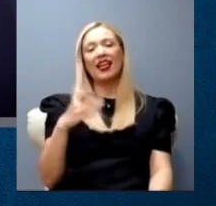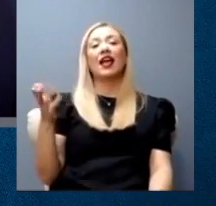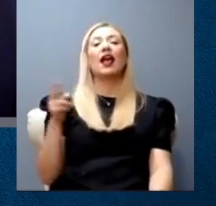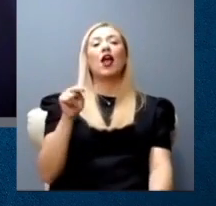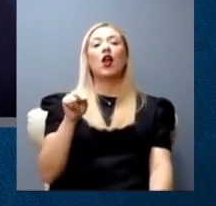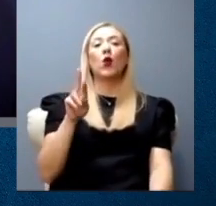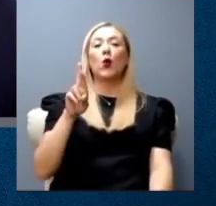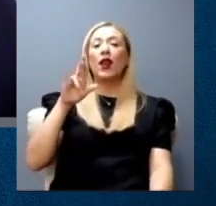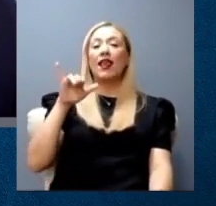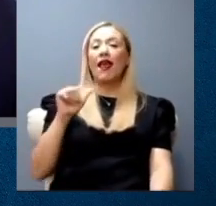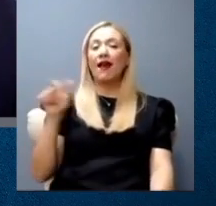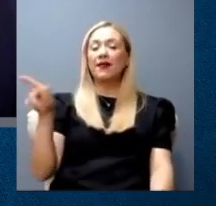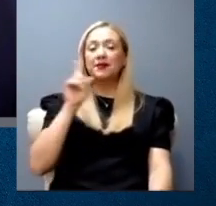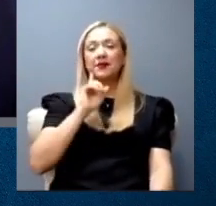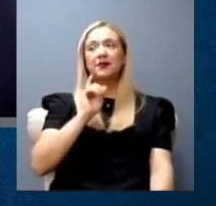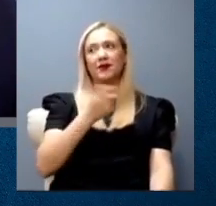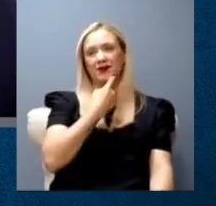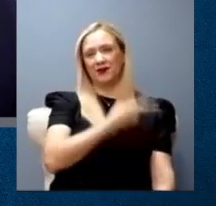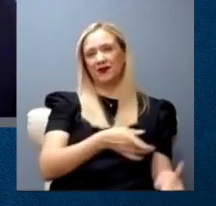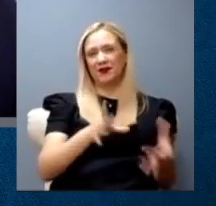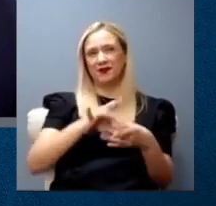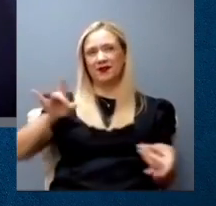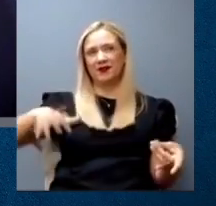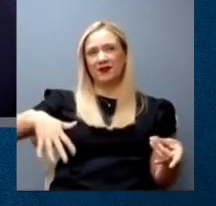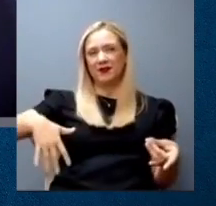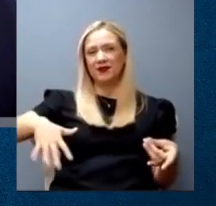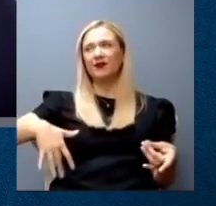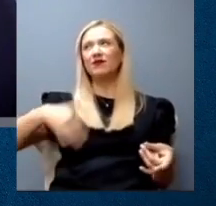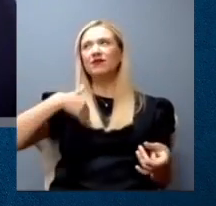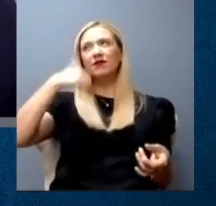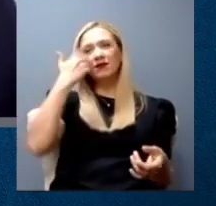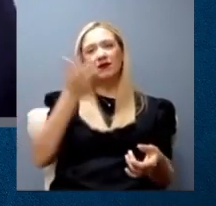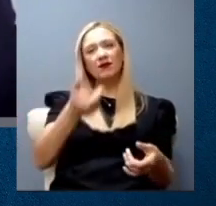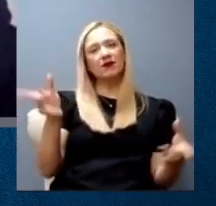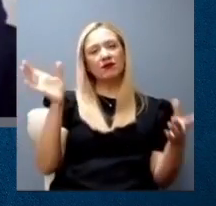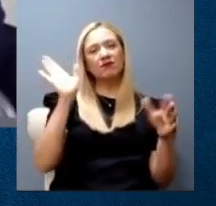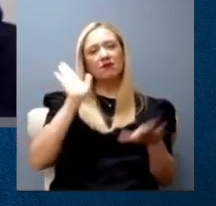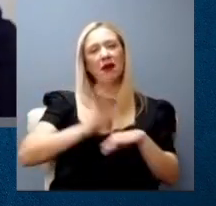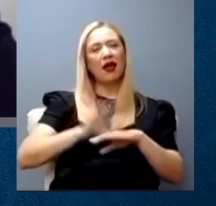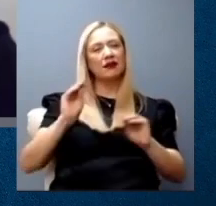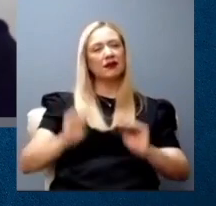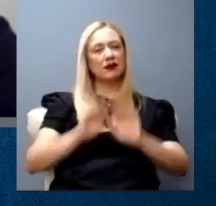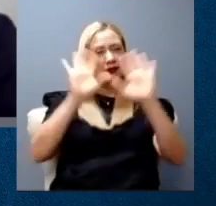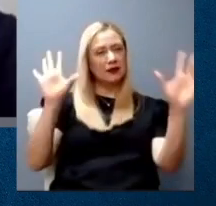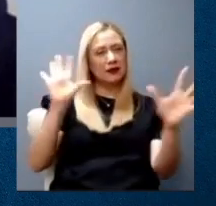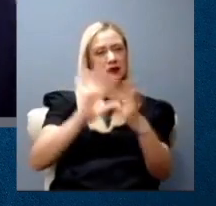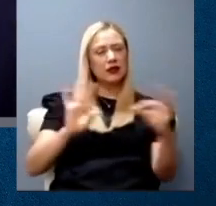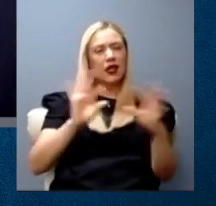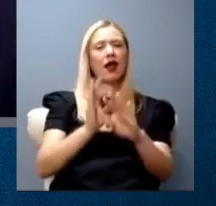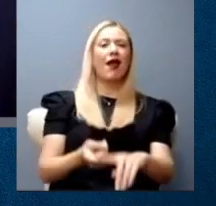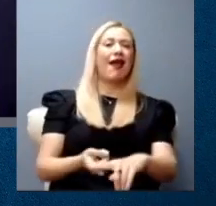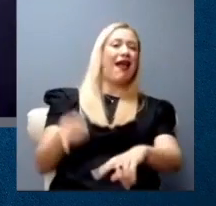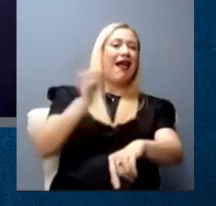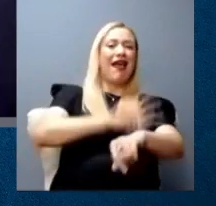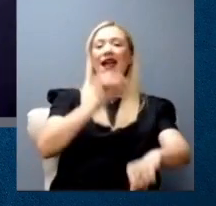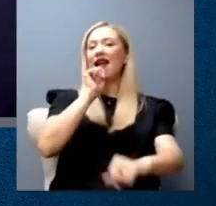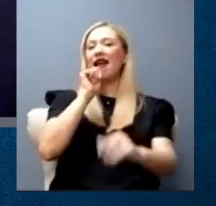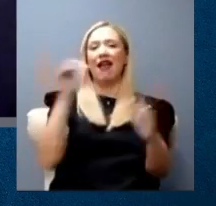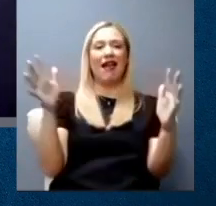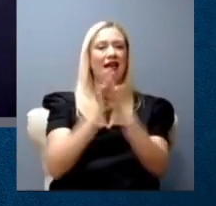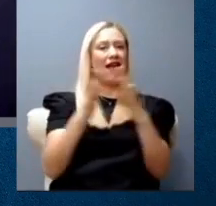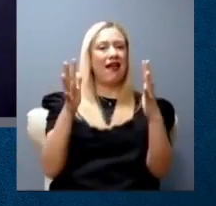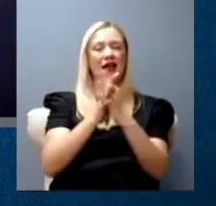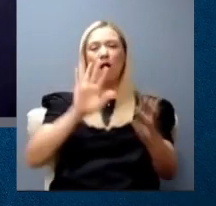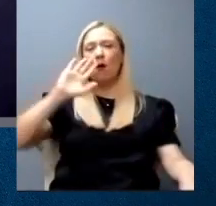Michelle, digamos, a lo que te quiero preguntar, pero me gustaría que ahondaras. Previo a las guerras mundiales, ¿cuál era la situación en el